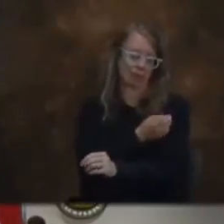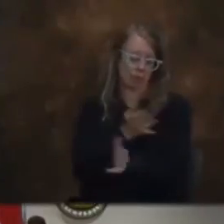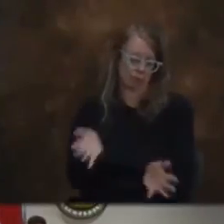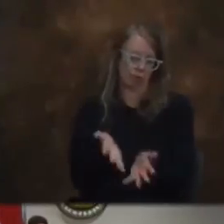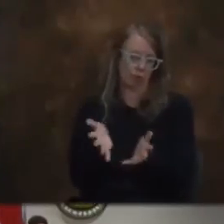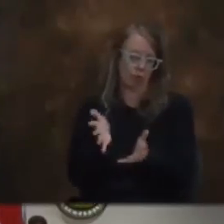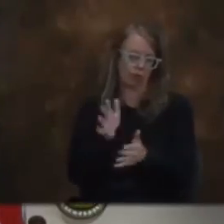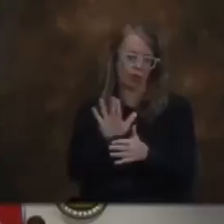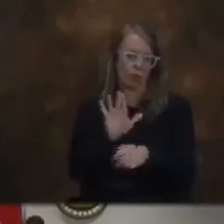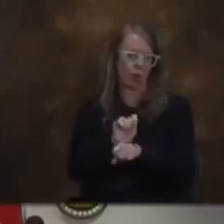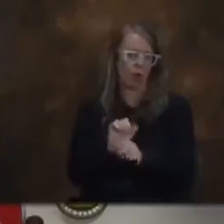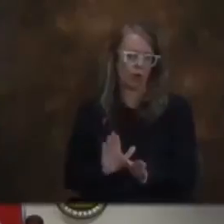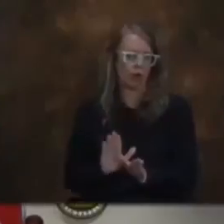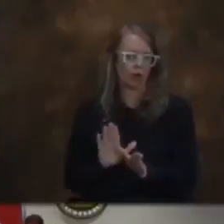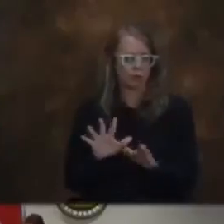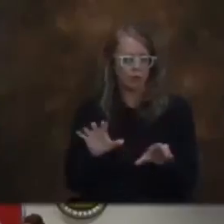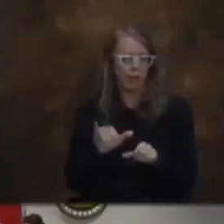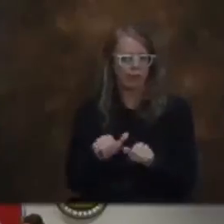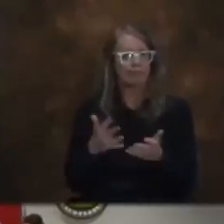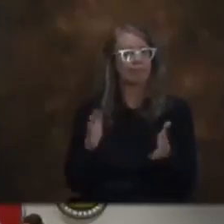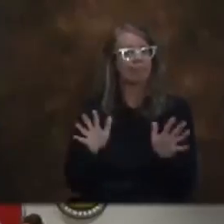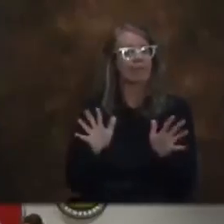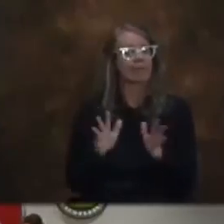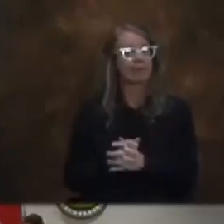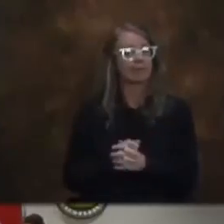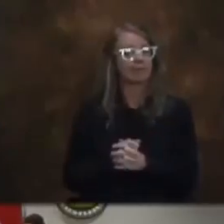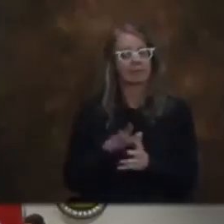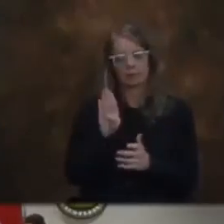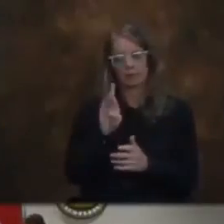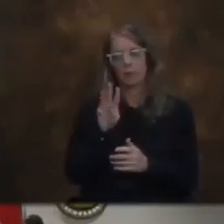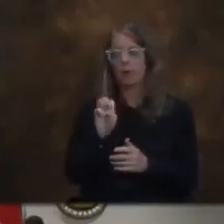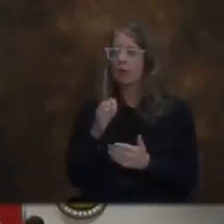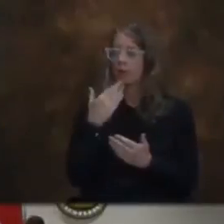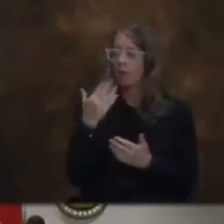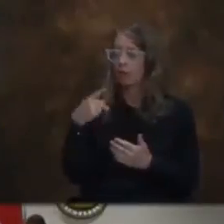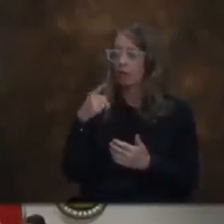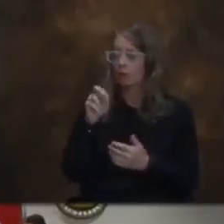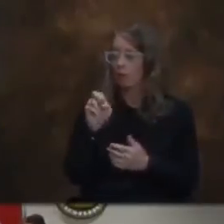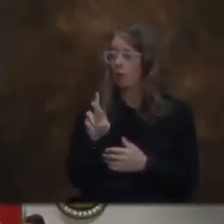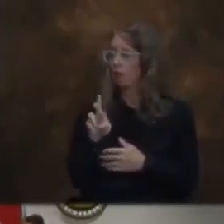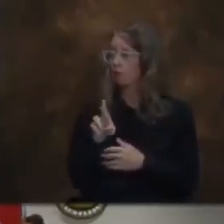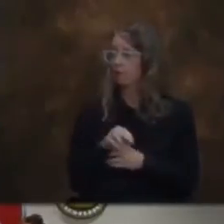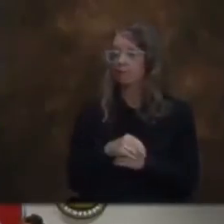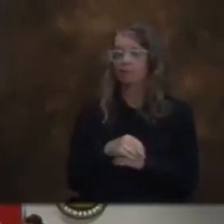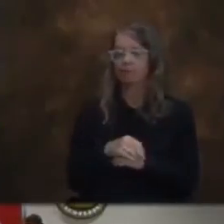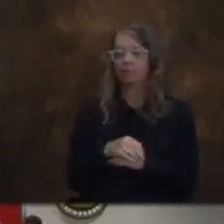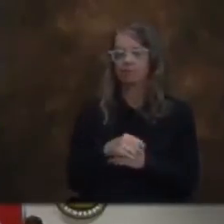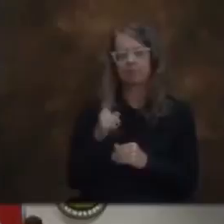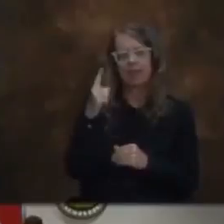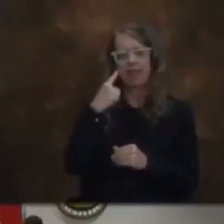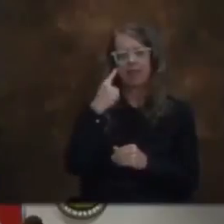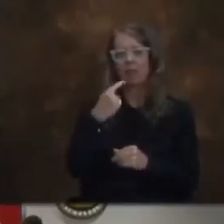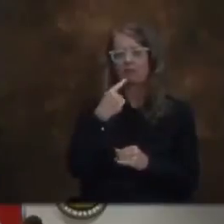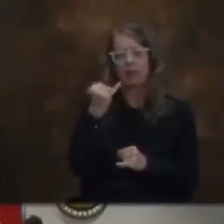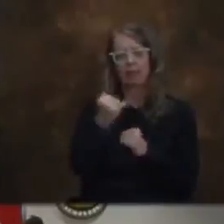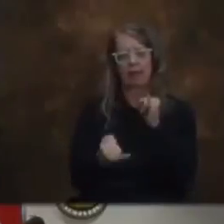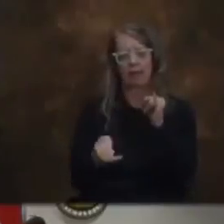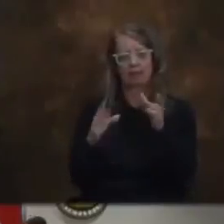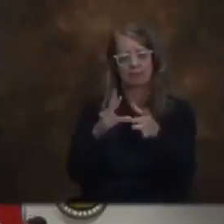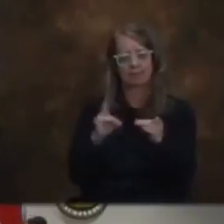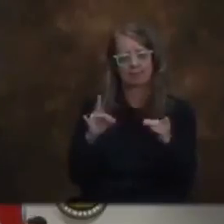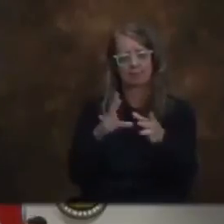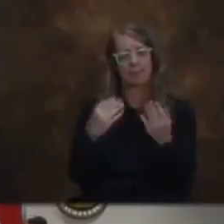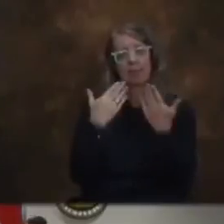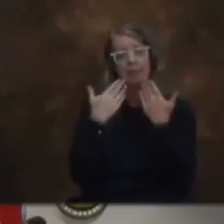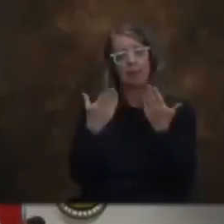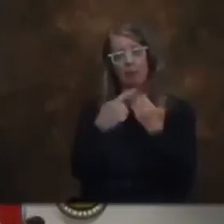gracias comisionados long y del lado positivo gracias por estar aquí gracias por lo que están